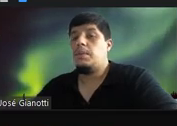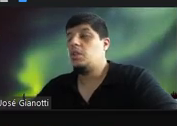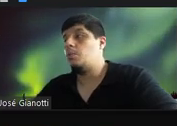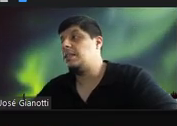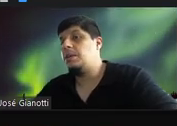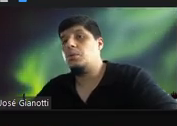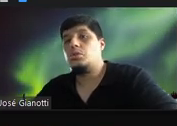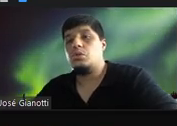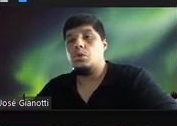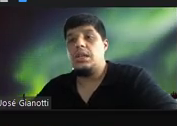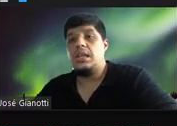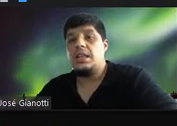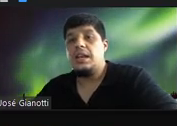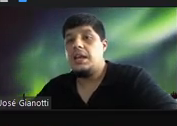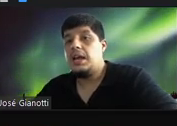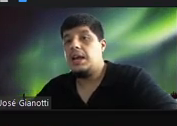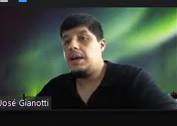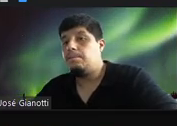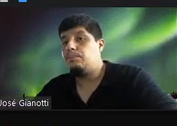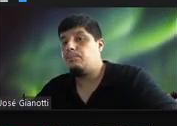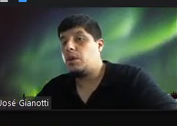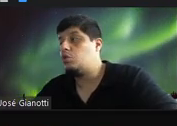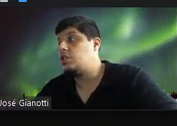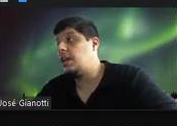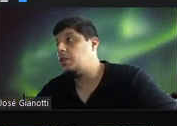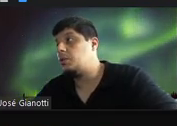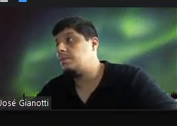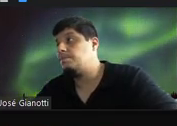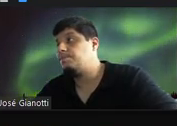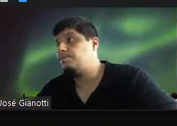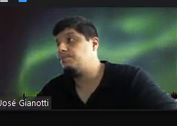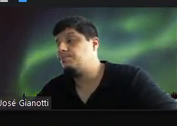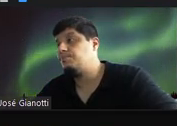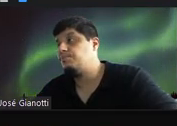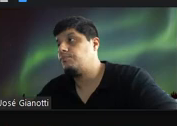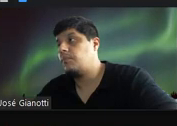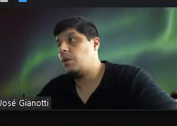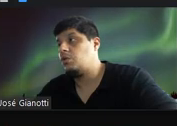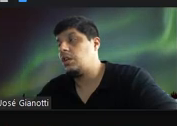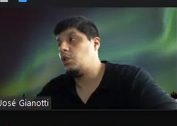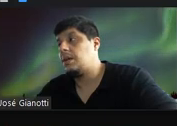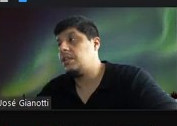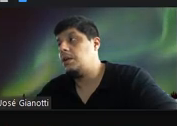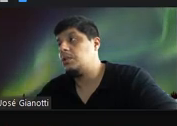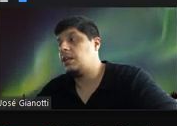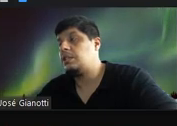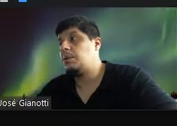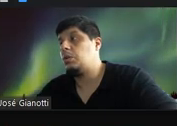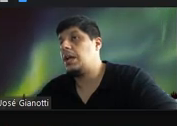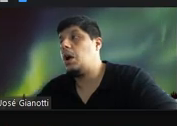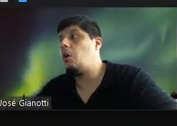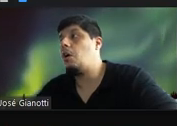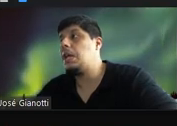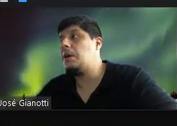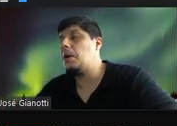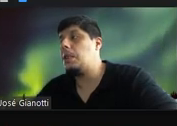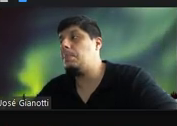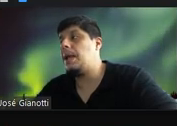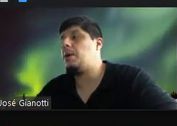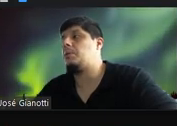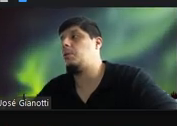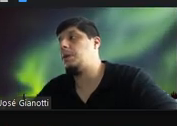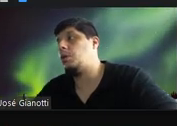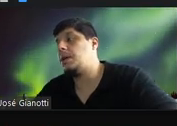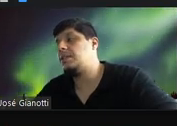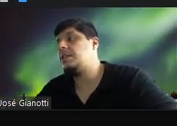hablamos de eventos masivos, yo entendería conciertos. Conciertos masivos. Alguien se preguntará, ¡oye,